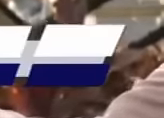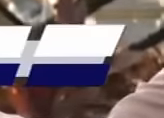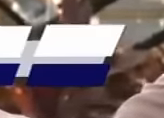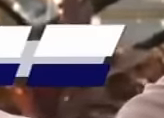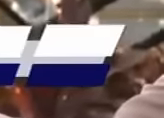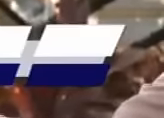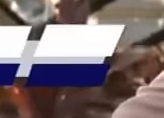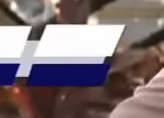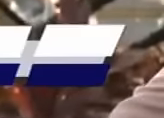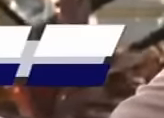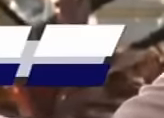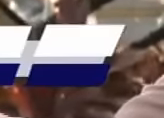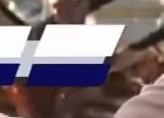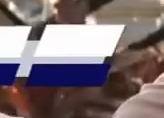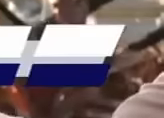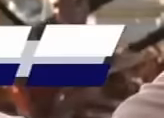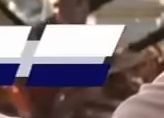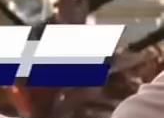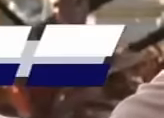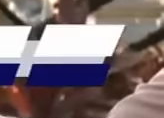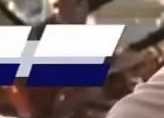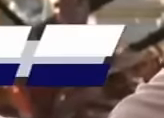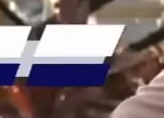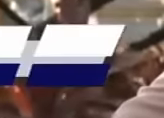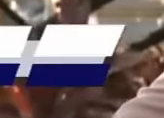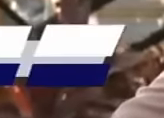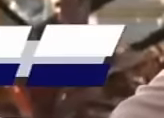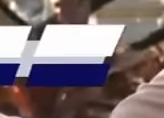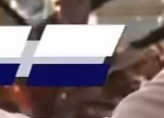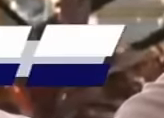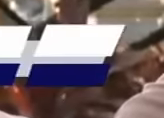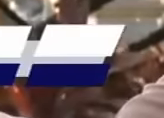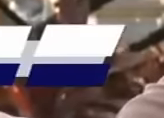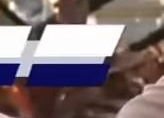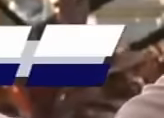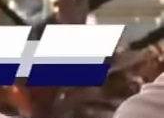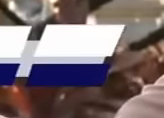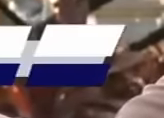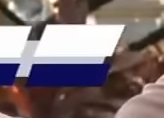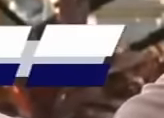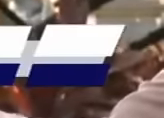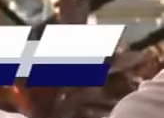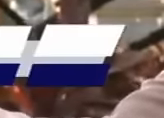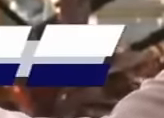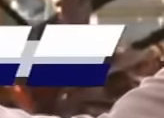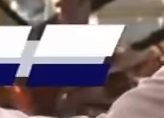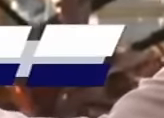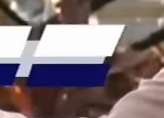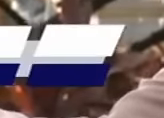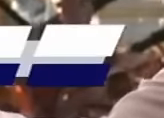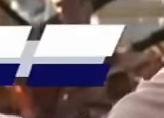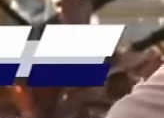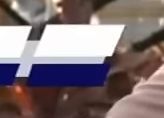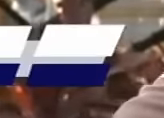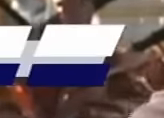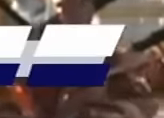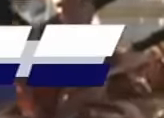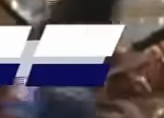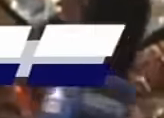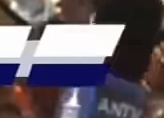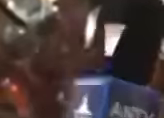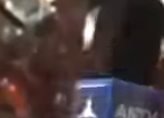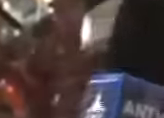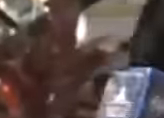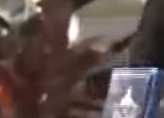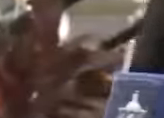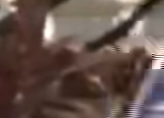y al pueblo de México. Así pues que desde el Parlamento estaremos atentos a la llegada de nuestros funcionarios diplomáticos a tierra venezolana.